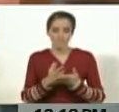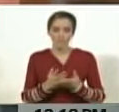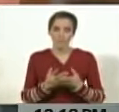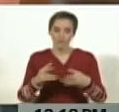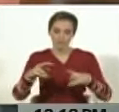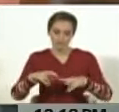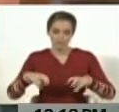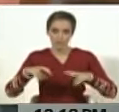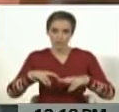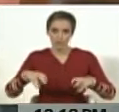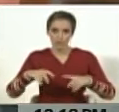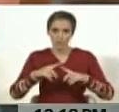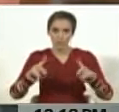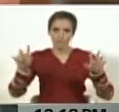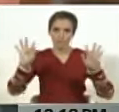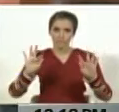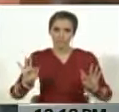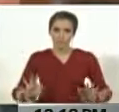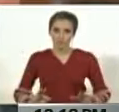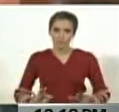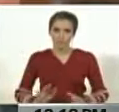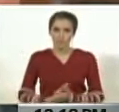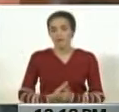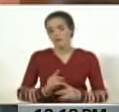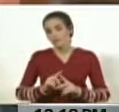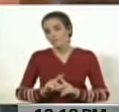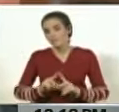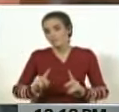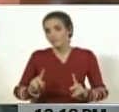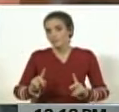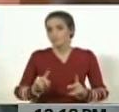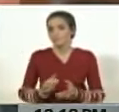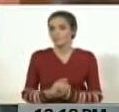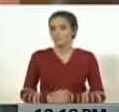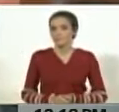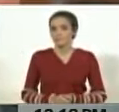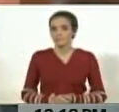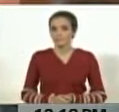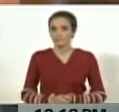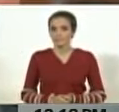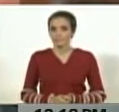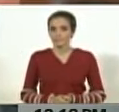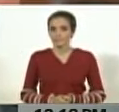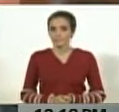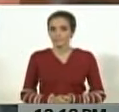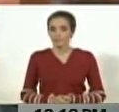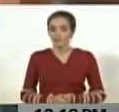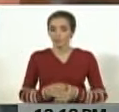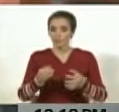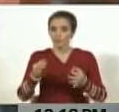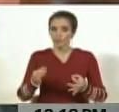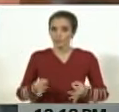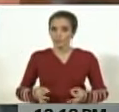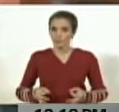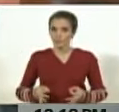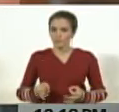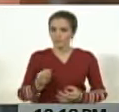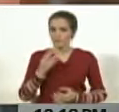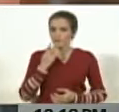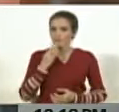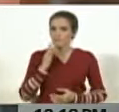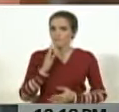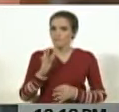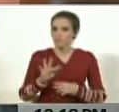analizado de otra manera. Pero en cuanto a la colocación justa